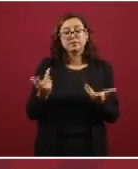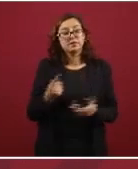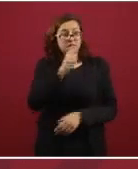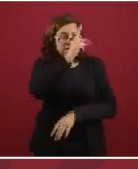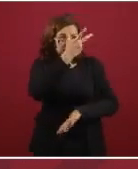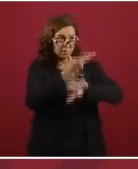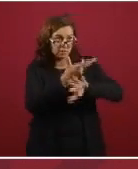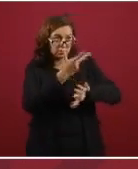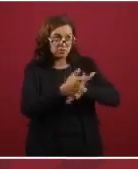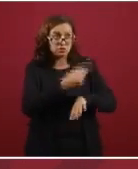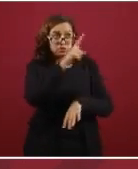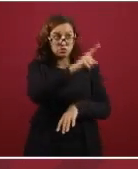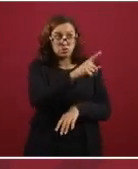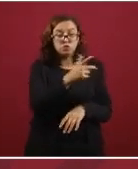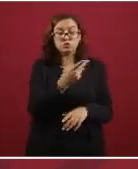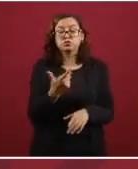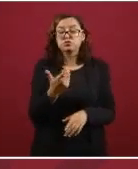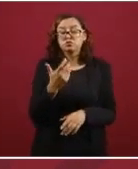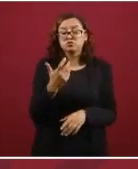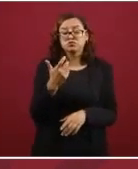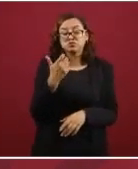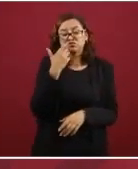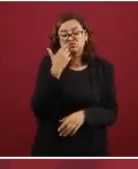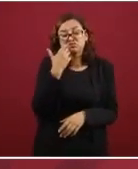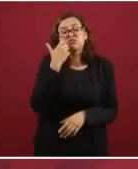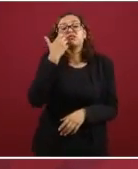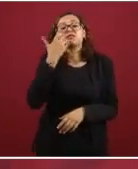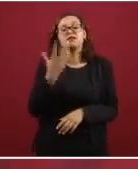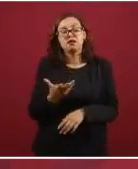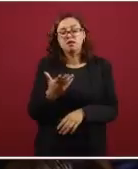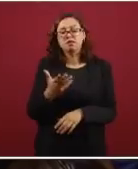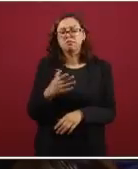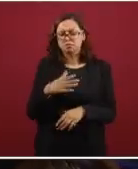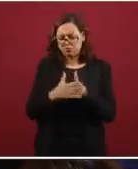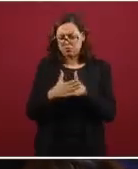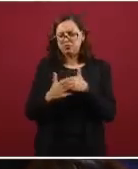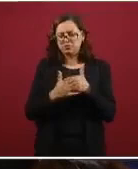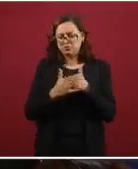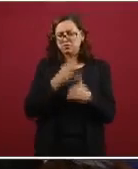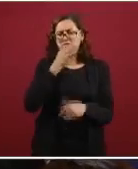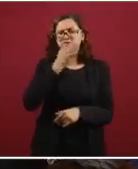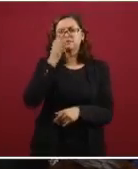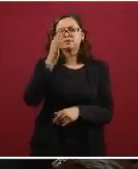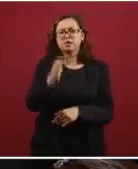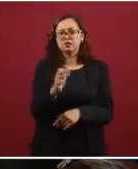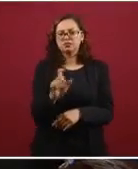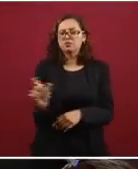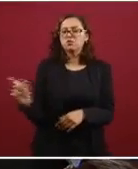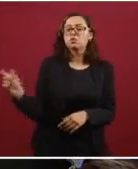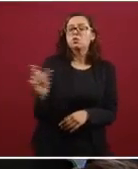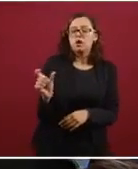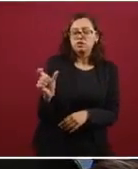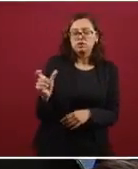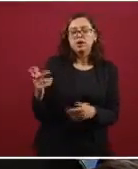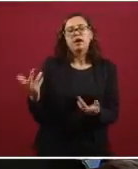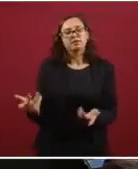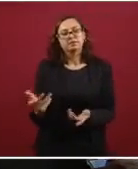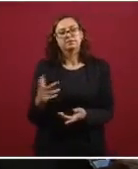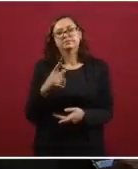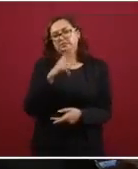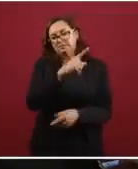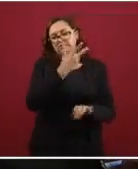también lo vamos a decir. ¿Cuándo? Bueno, está por ya se aprobó en Estados Unidos al nuevo embajador de Estados Unidos en